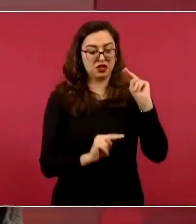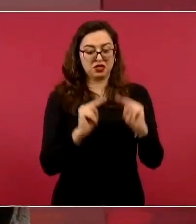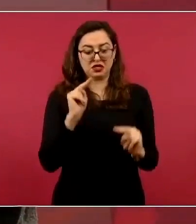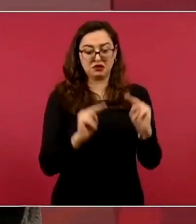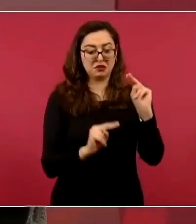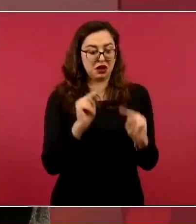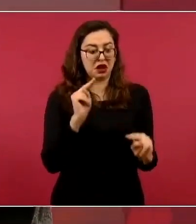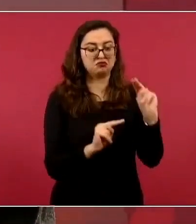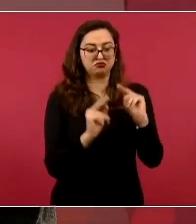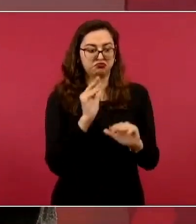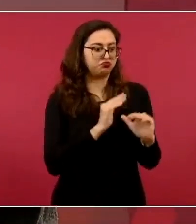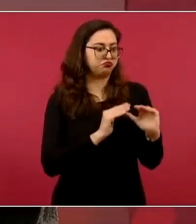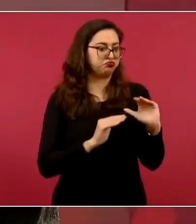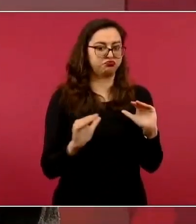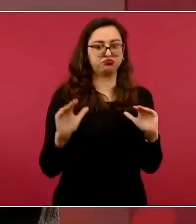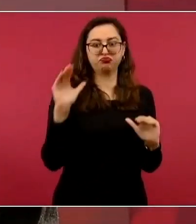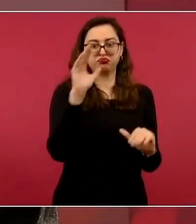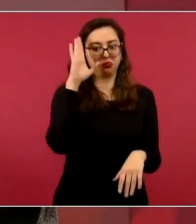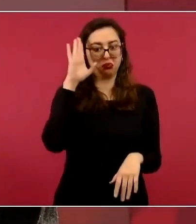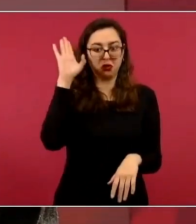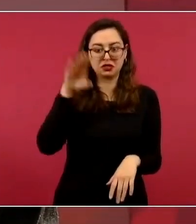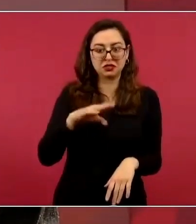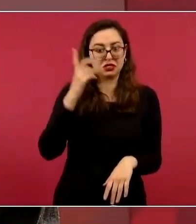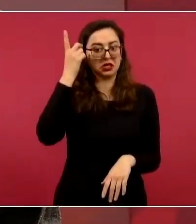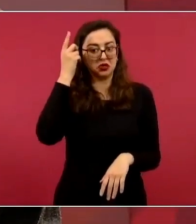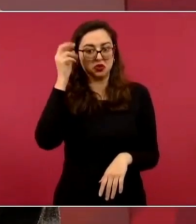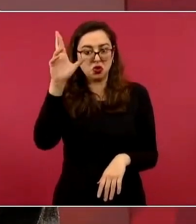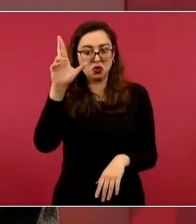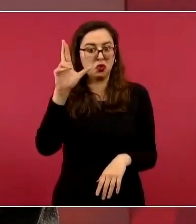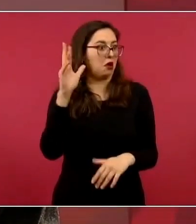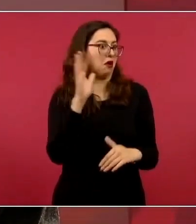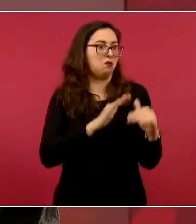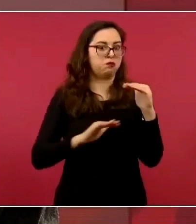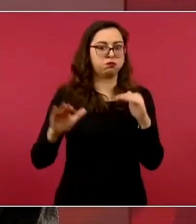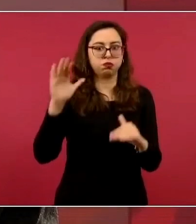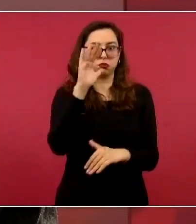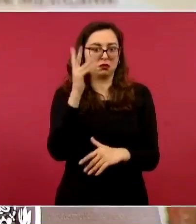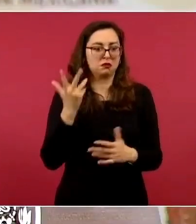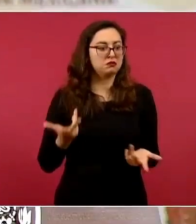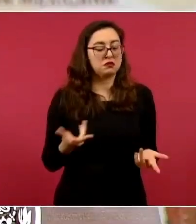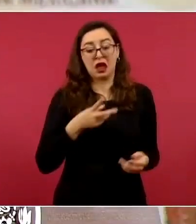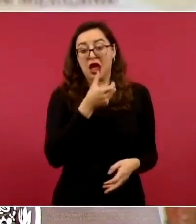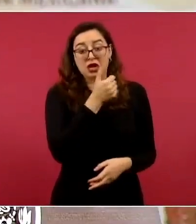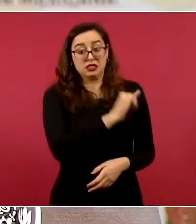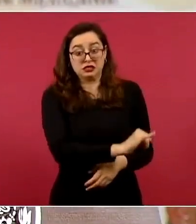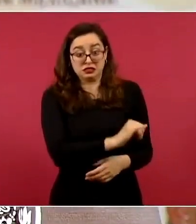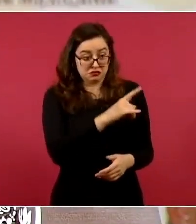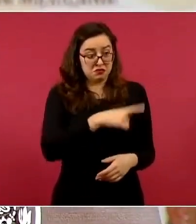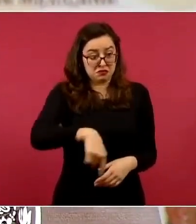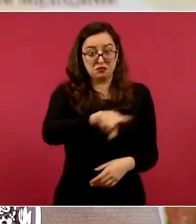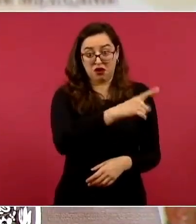nivel de maestría, de doctorado, postdoctorado,